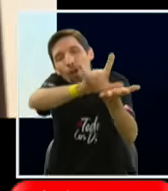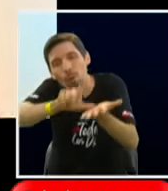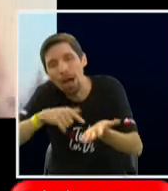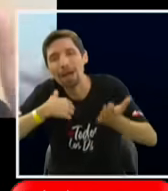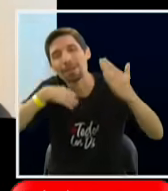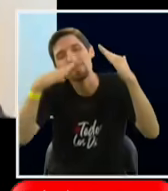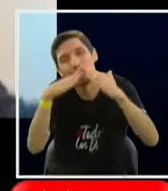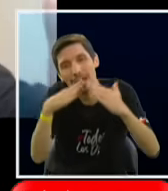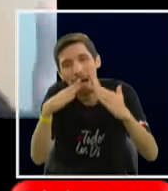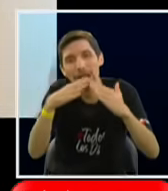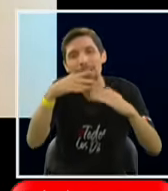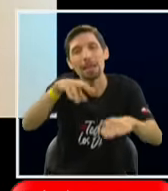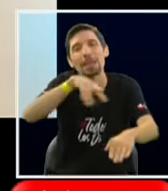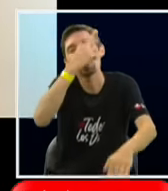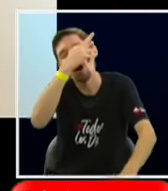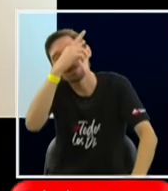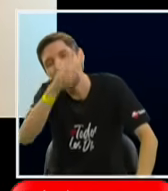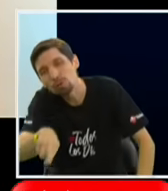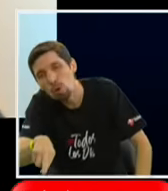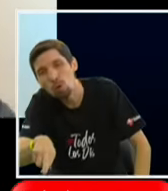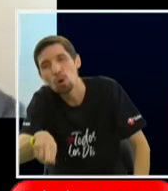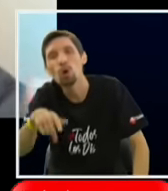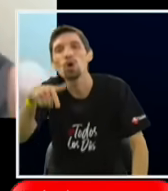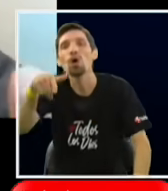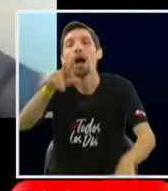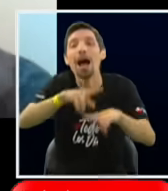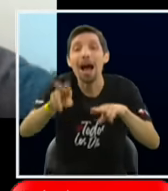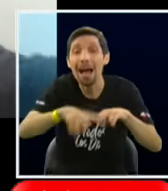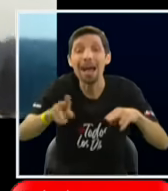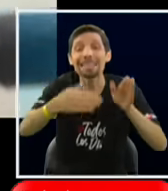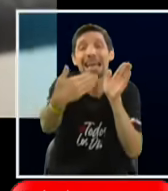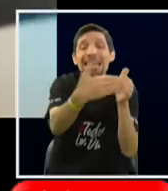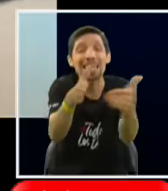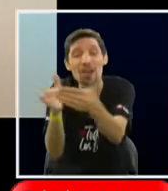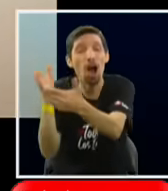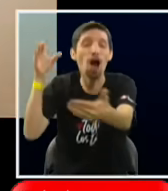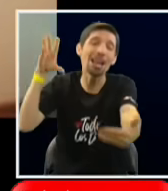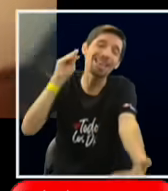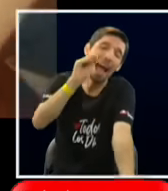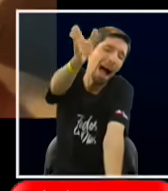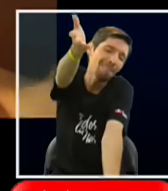casa, de norte a sur, haciendo rincones que